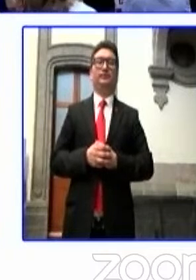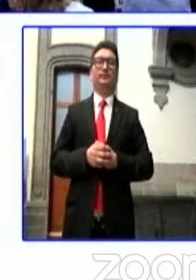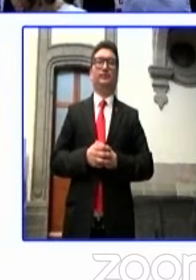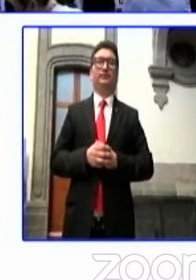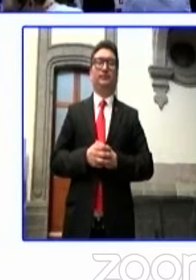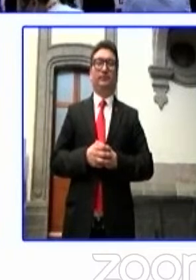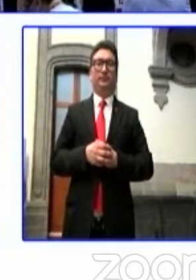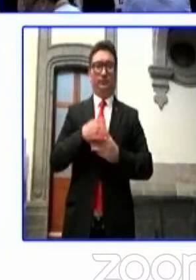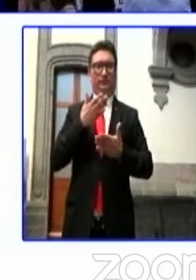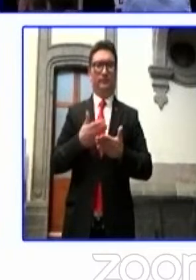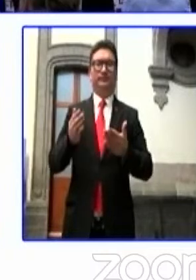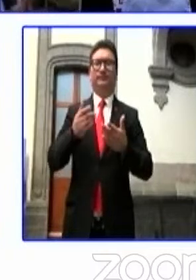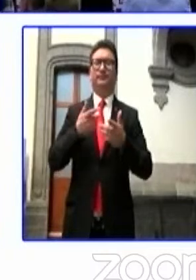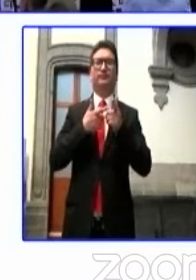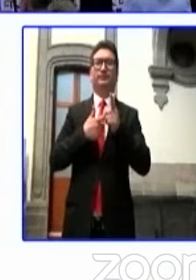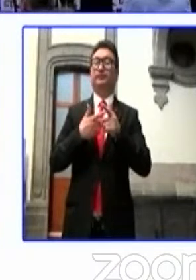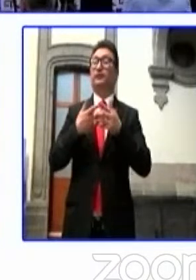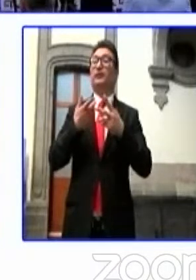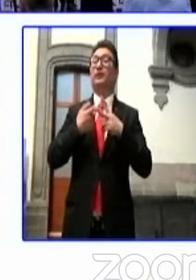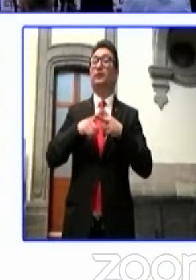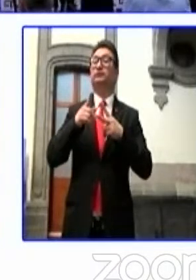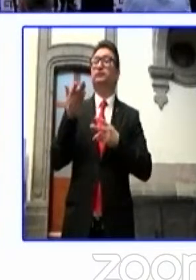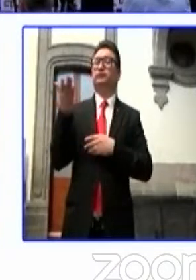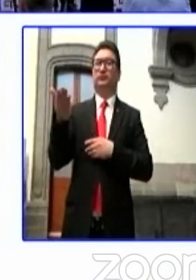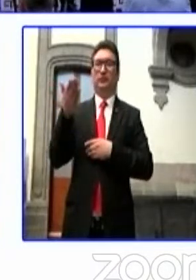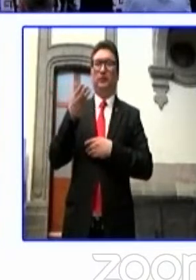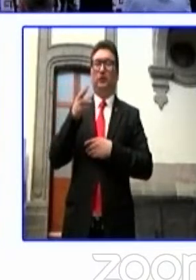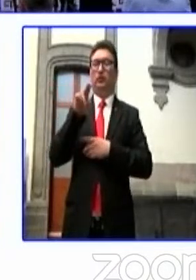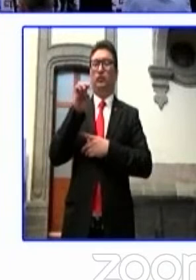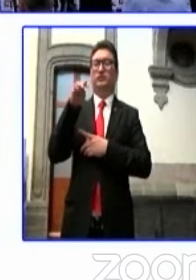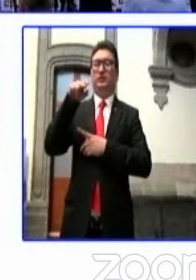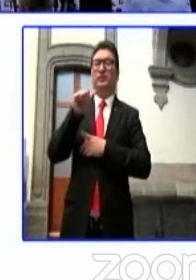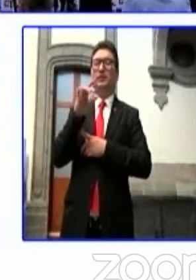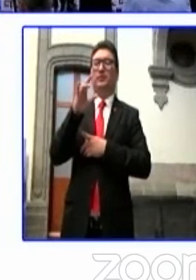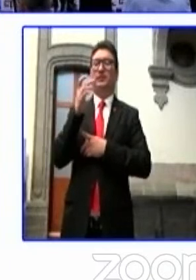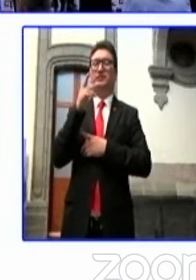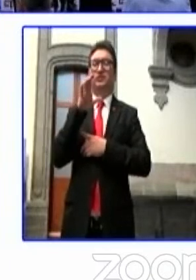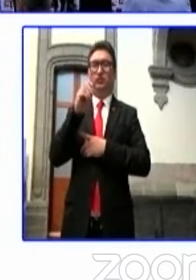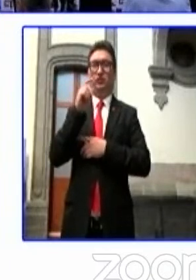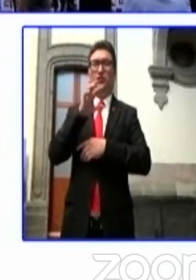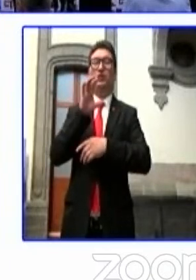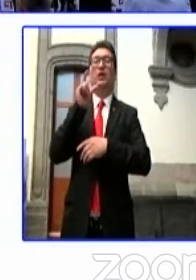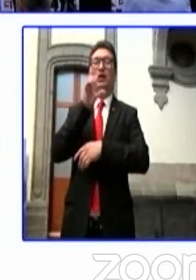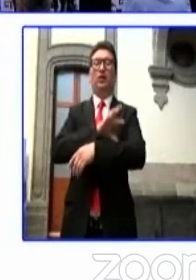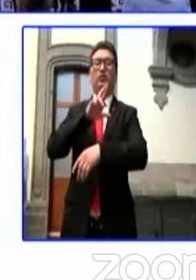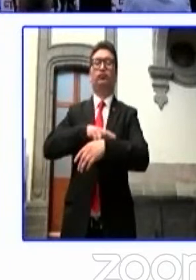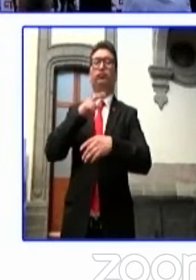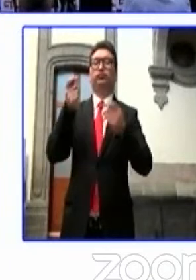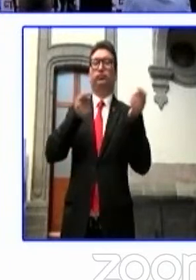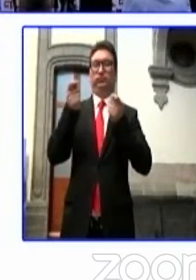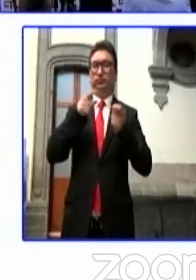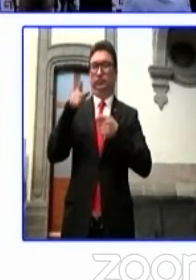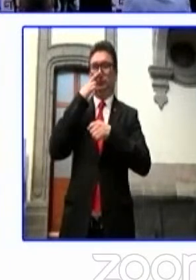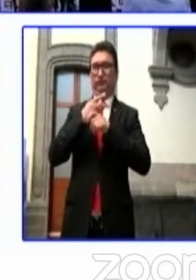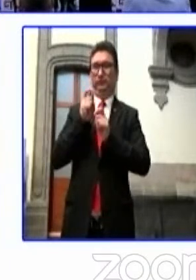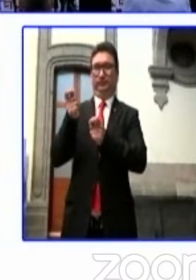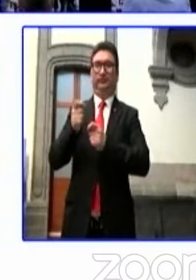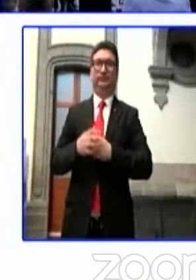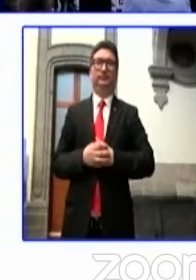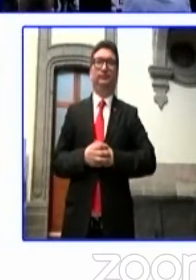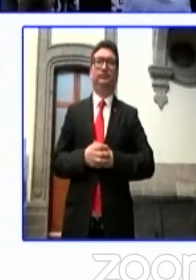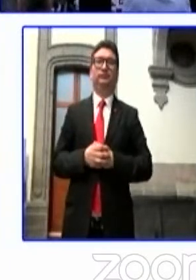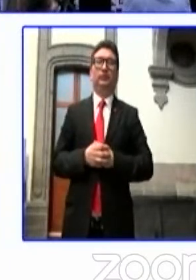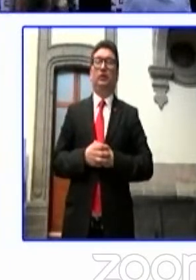Para dar inicio, agradecemos la participación de Roxana Pacheco Martínez, quien moderará el desarrollo de esta mesa.